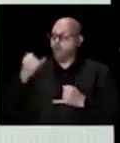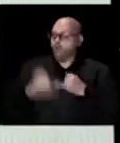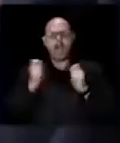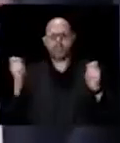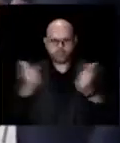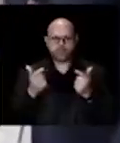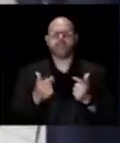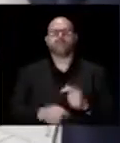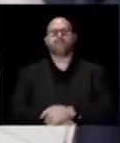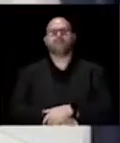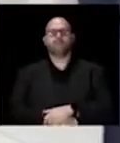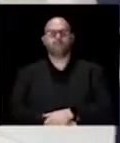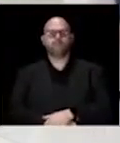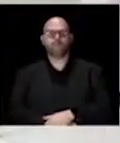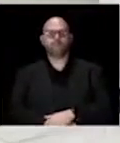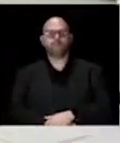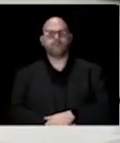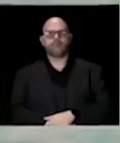malo.